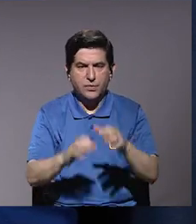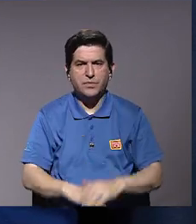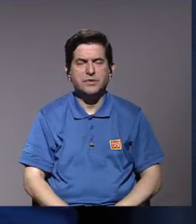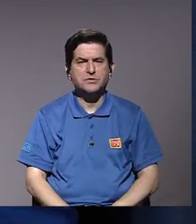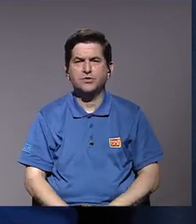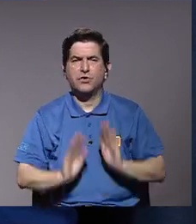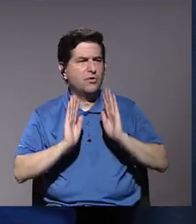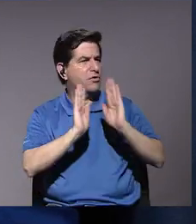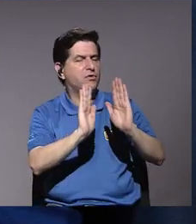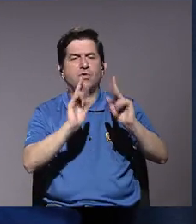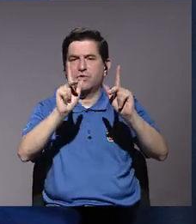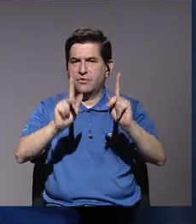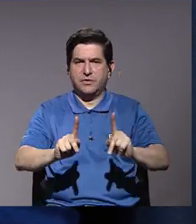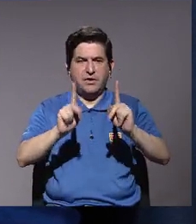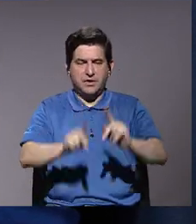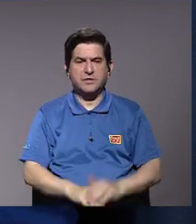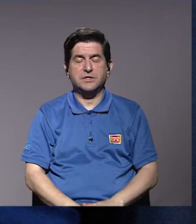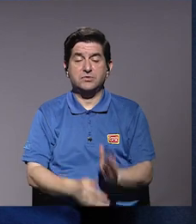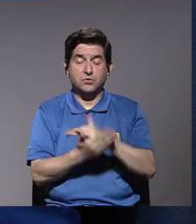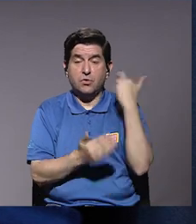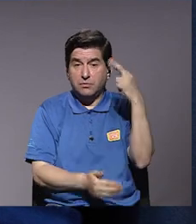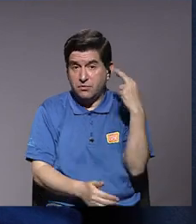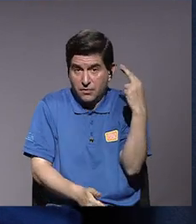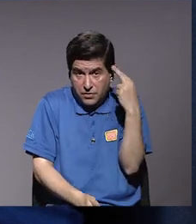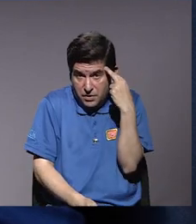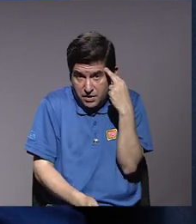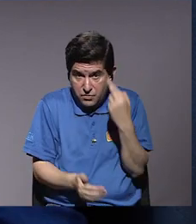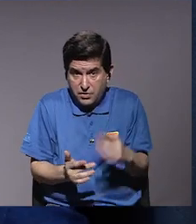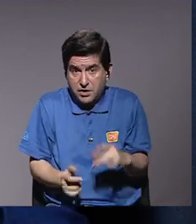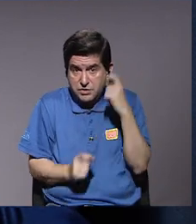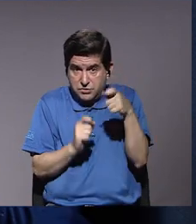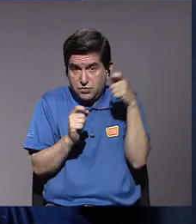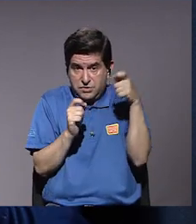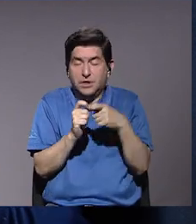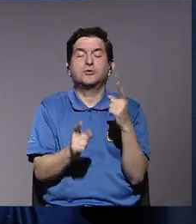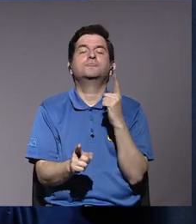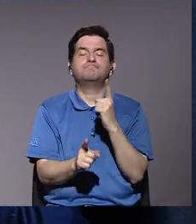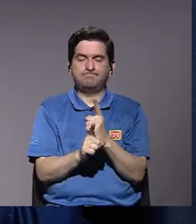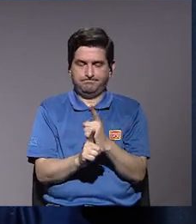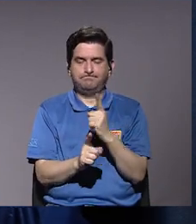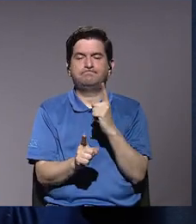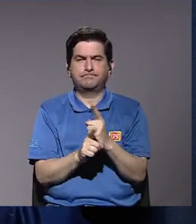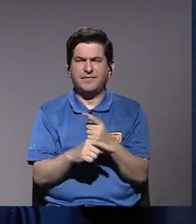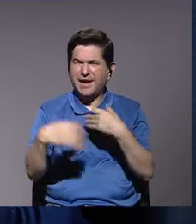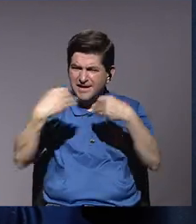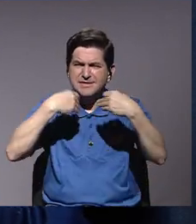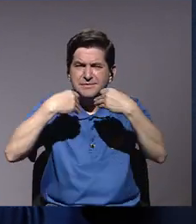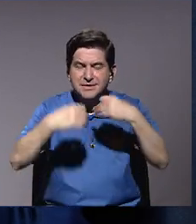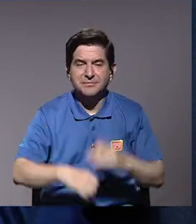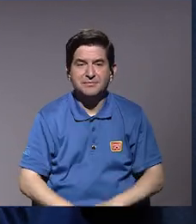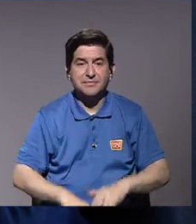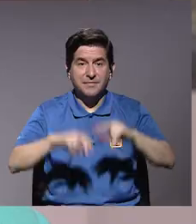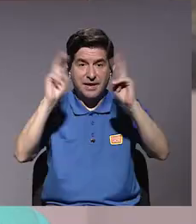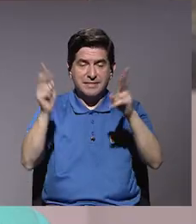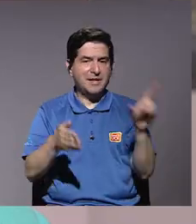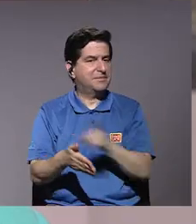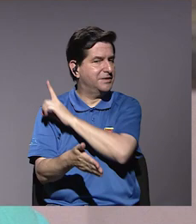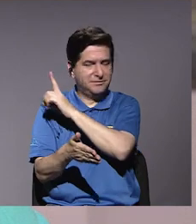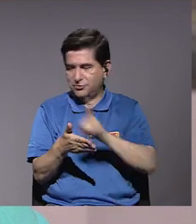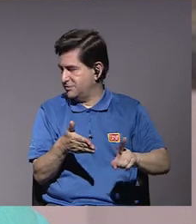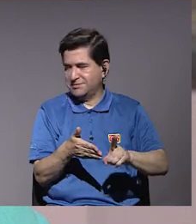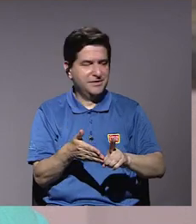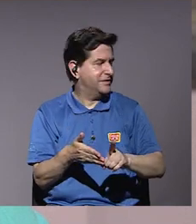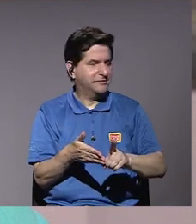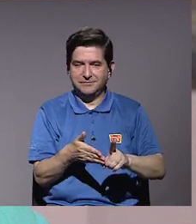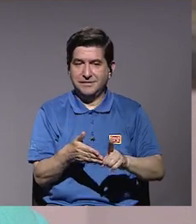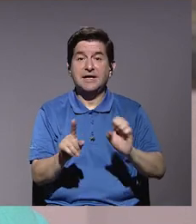que tiene que ver con no rechazar a las personas por algunos motivos específicos. Efectivamente. Tal vez nos pueda contar un poco. El tema